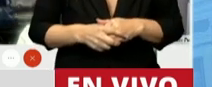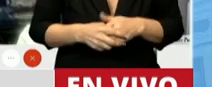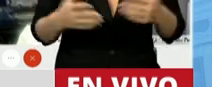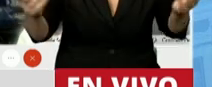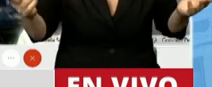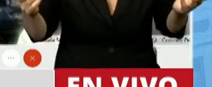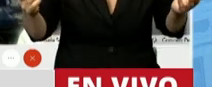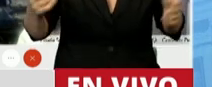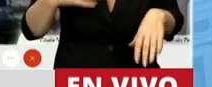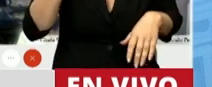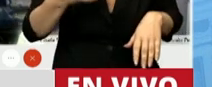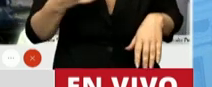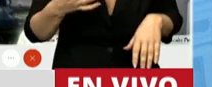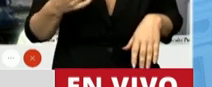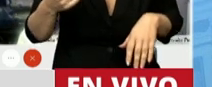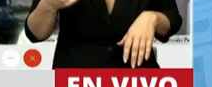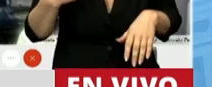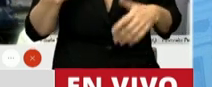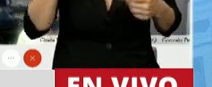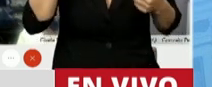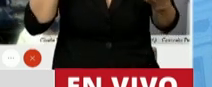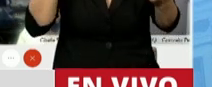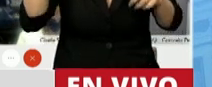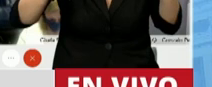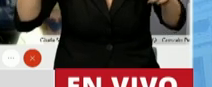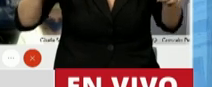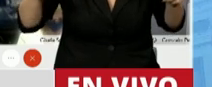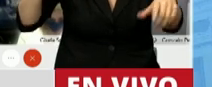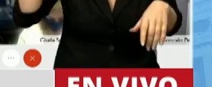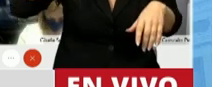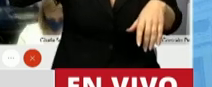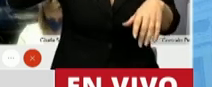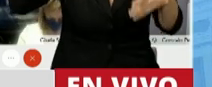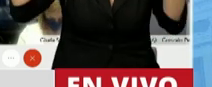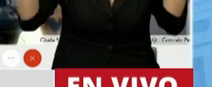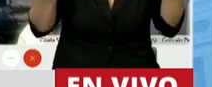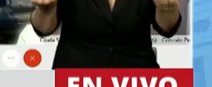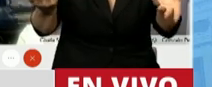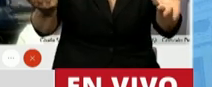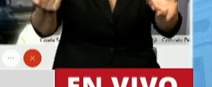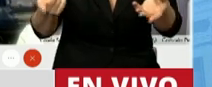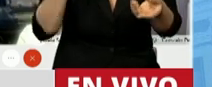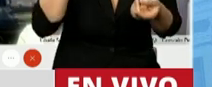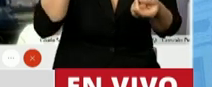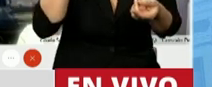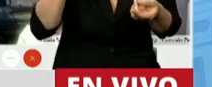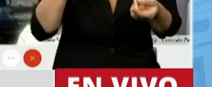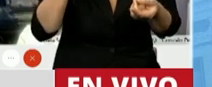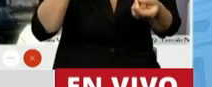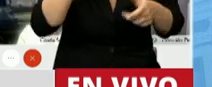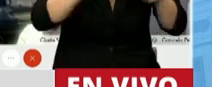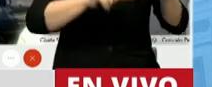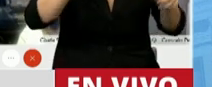Y la verdad que a nadie se le puede ocurrir que hoy delincuentes disfrazados de